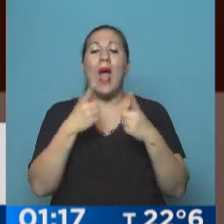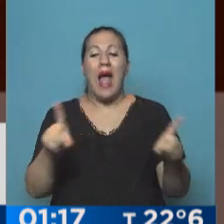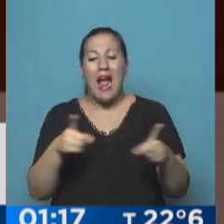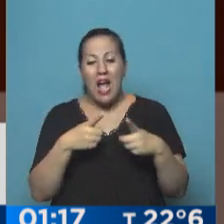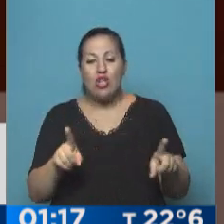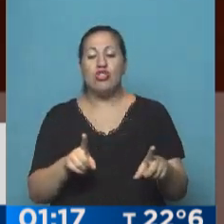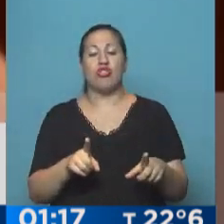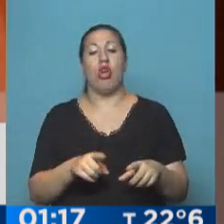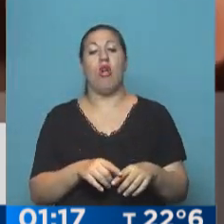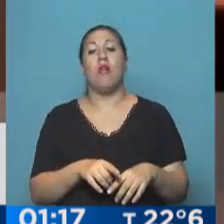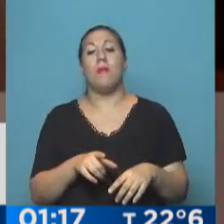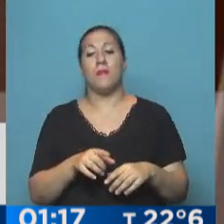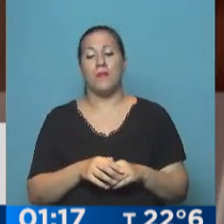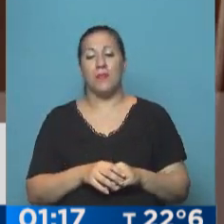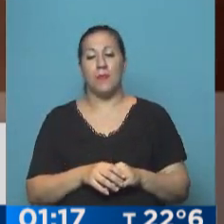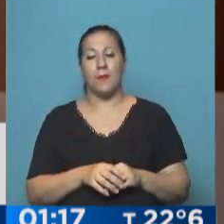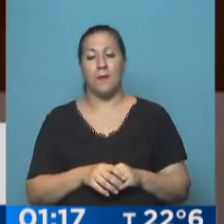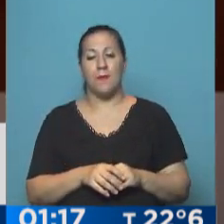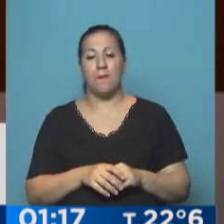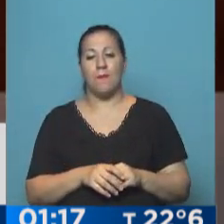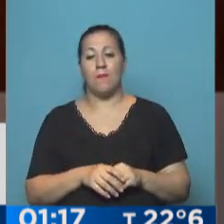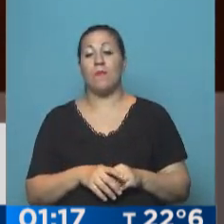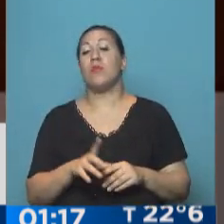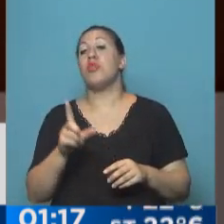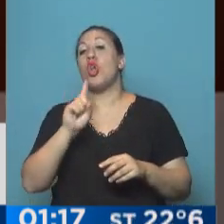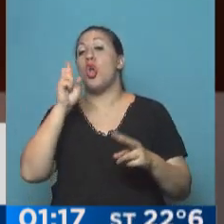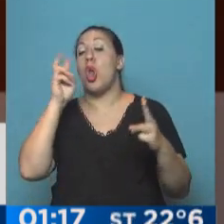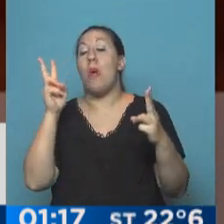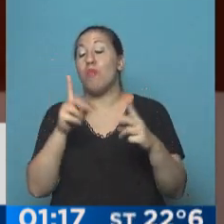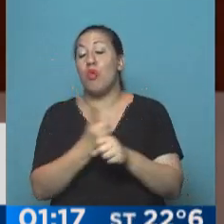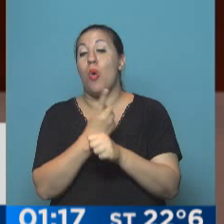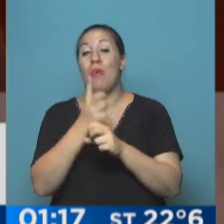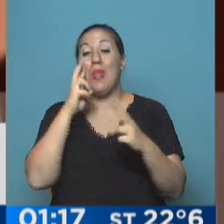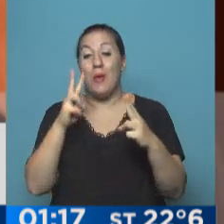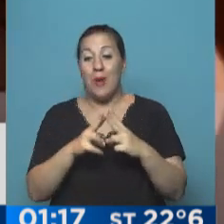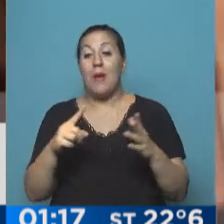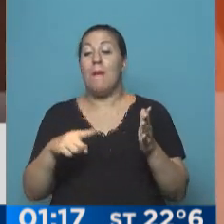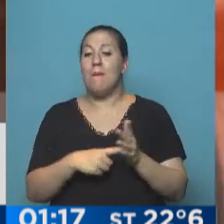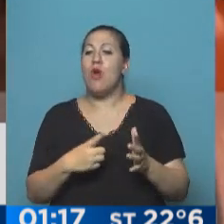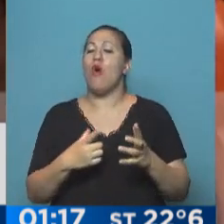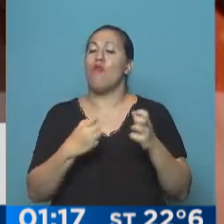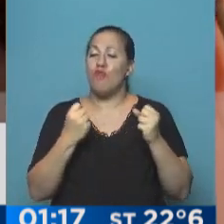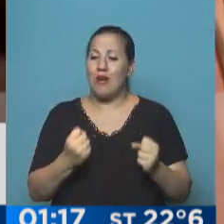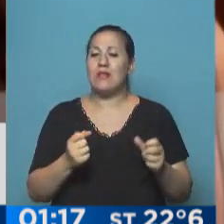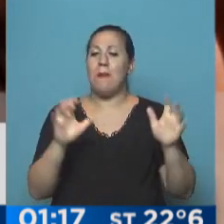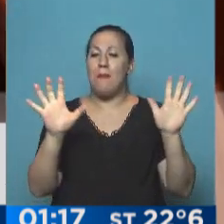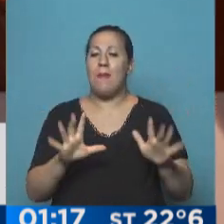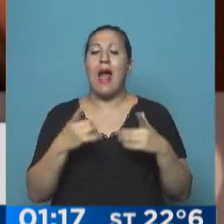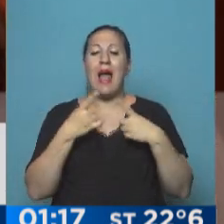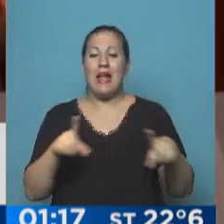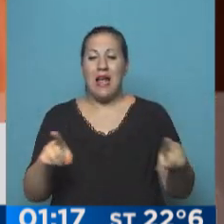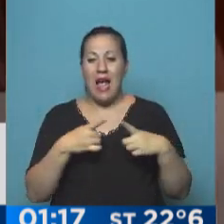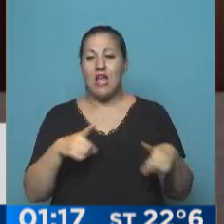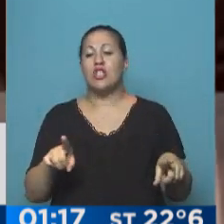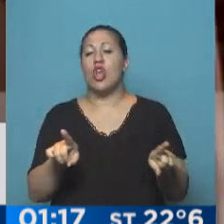que, y se murió Ferrer, no lo pudo ver. Pero con más fuerza hicimos esta balada para mi muerte y